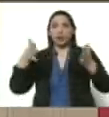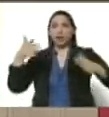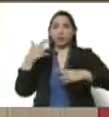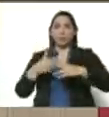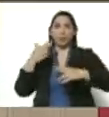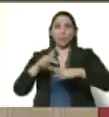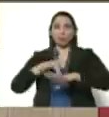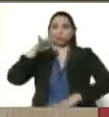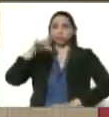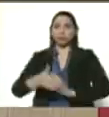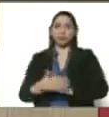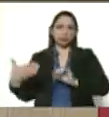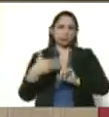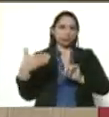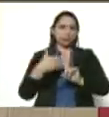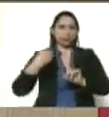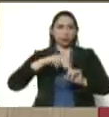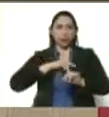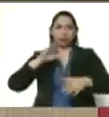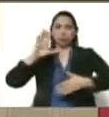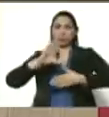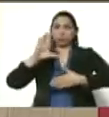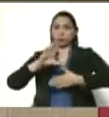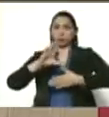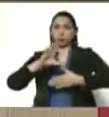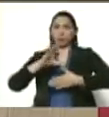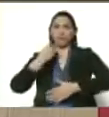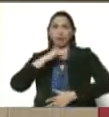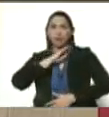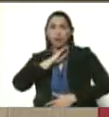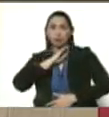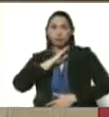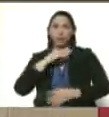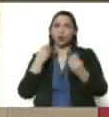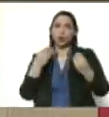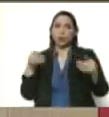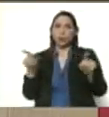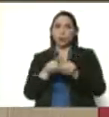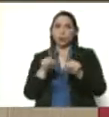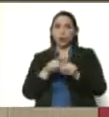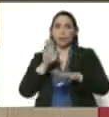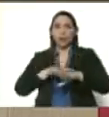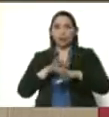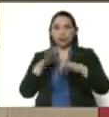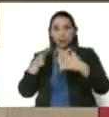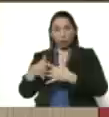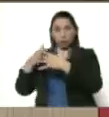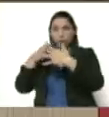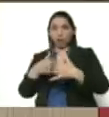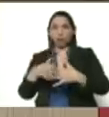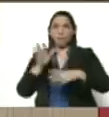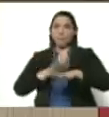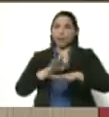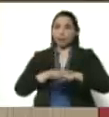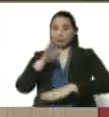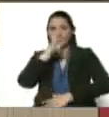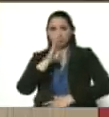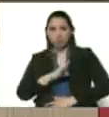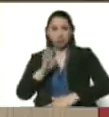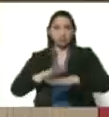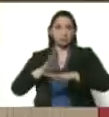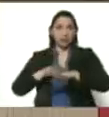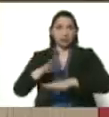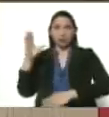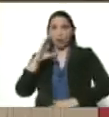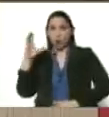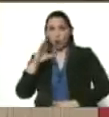y amenazas en nuestro continente epidemiológicos, como el caso de Estados Unidos, como el caso de Brasil, como el caso